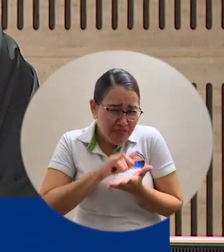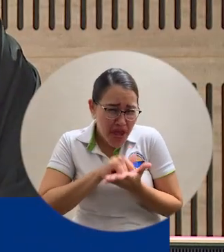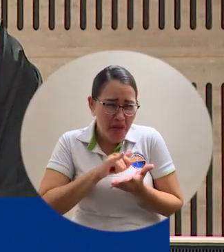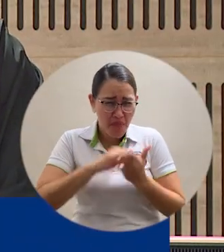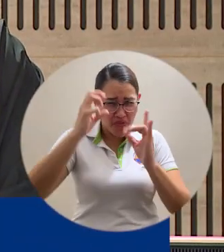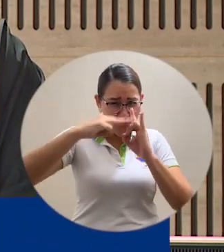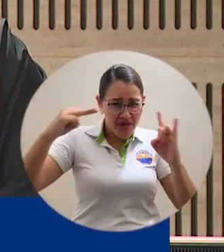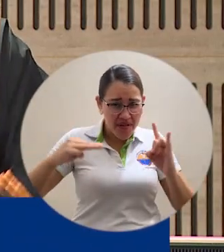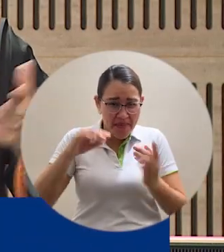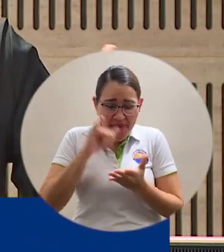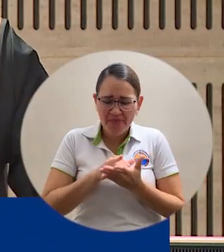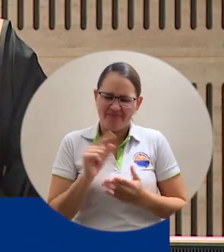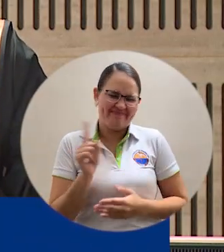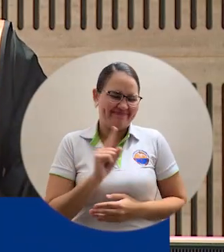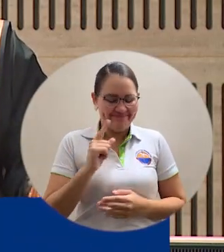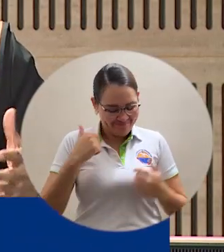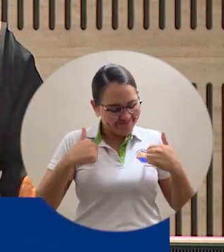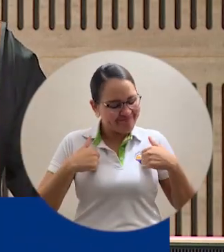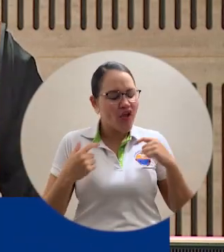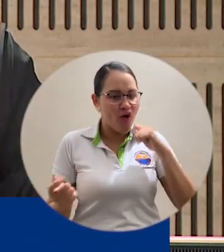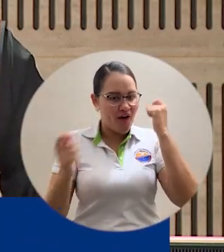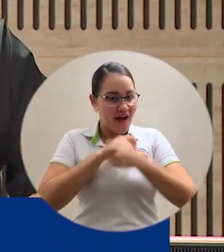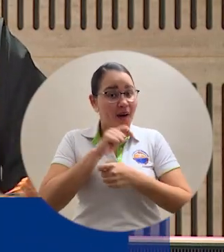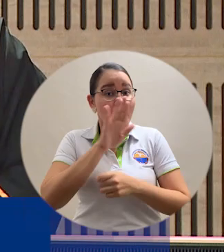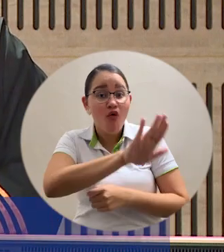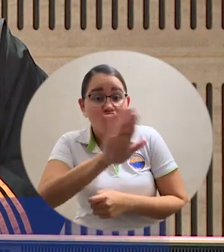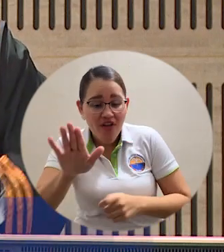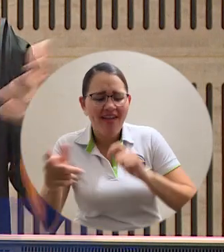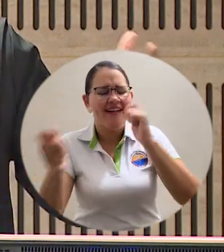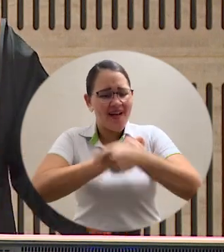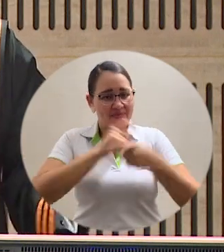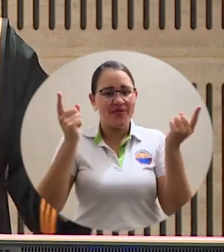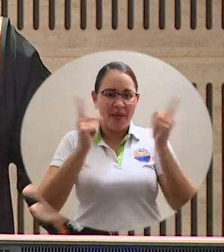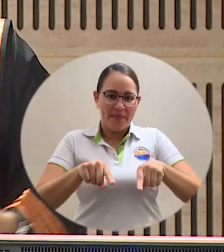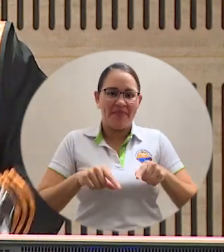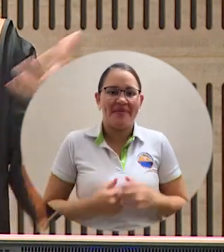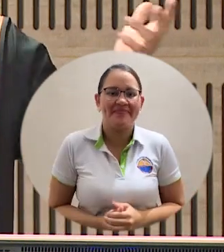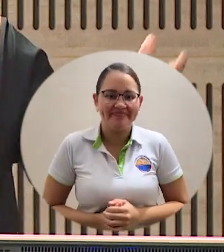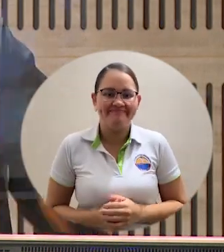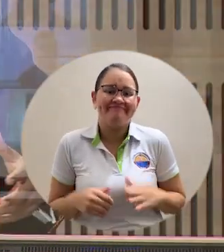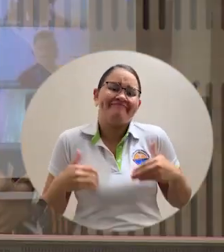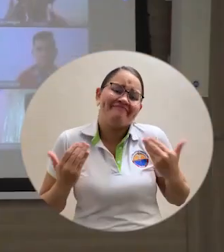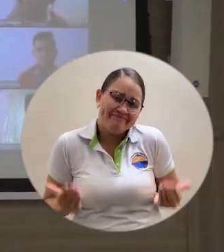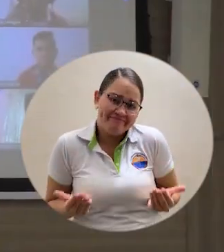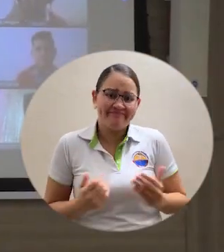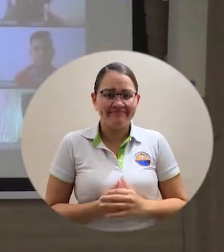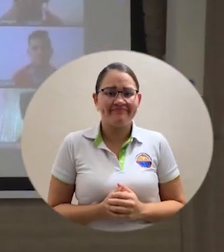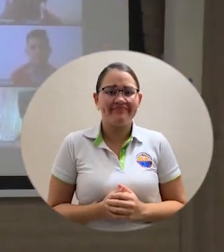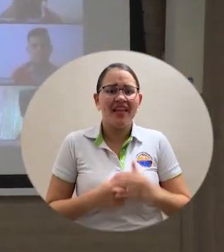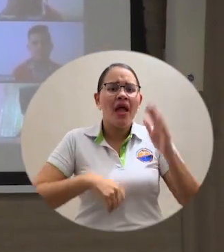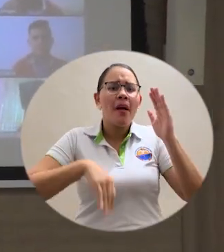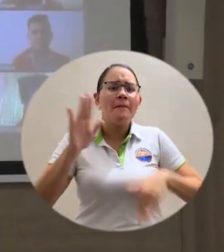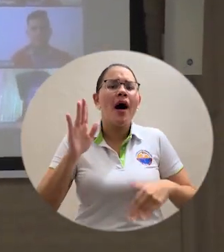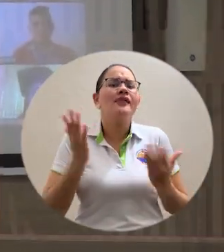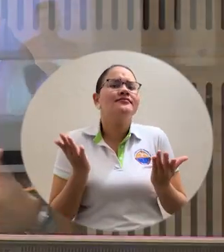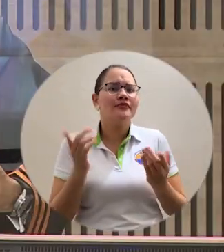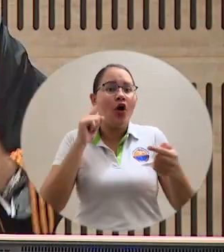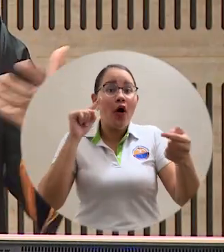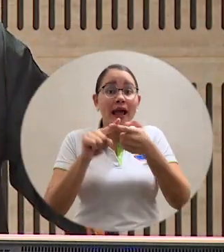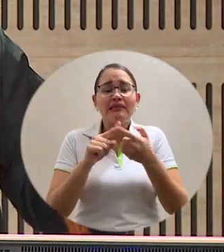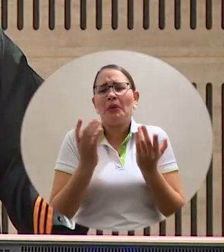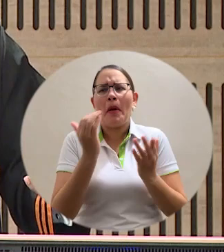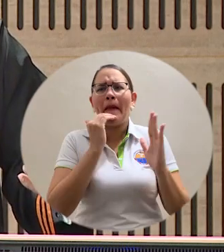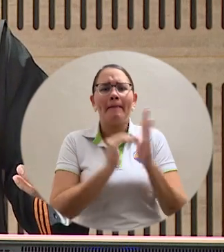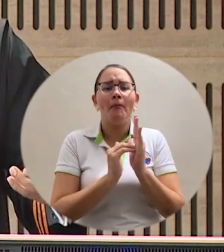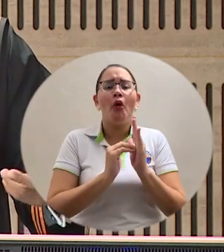ser los mismos. Si venimos a confinarlos en un salón de clase para llenarlos de diapositivas, pues se las enviamos mejor por correo y cada quien se quede en su casa. No,